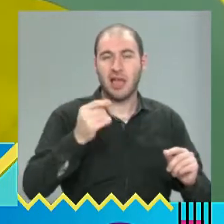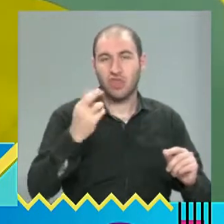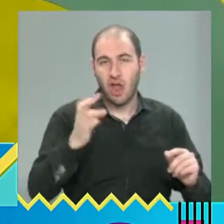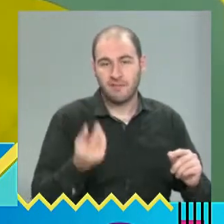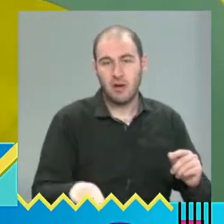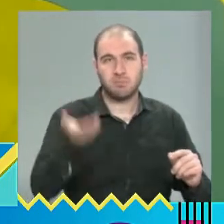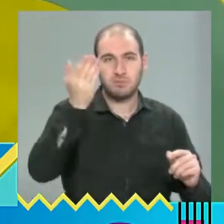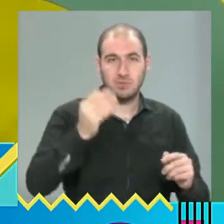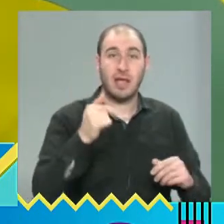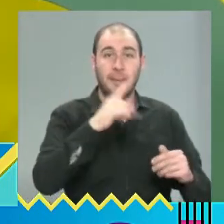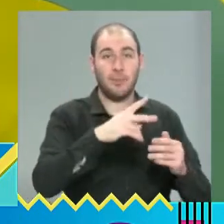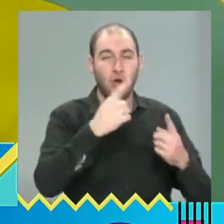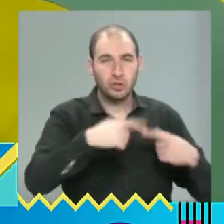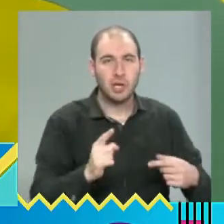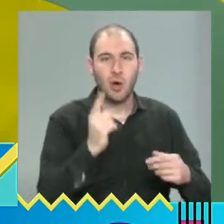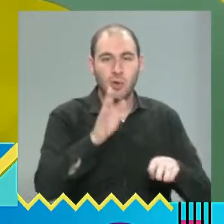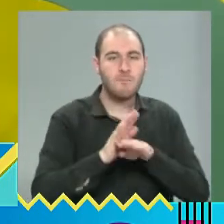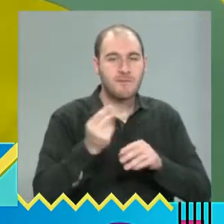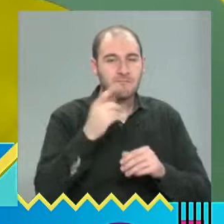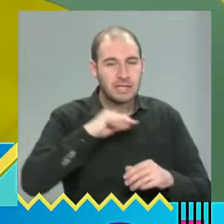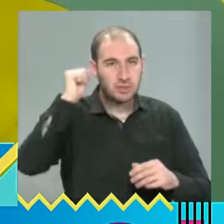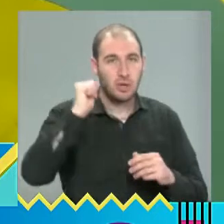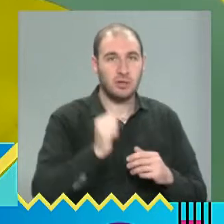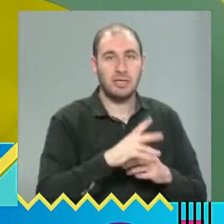eso, uno de los factores que presionó sobre la inflación